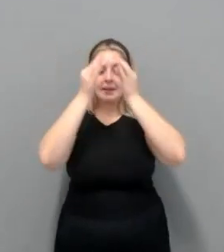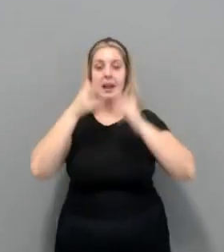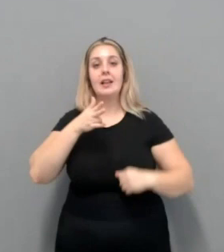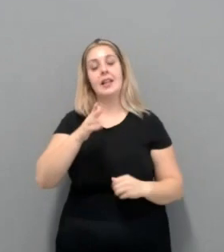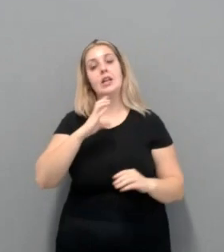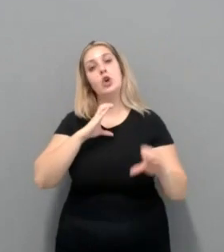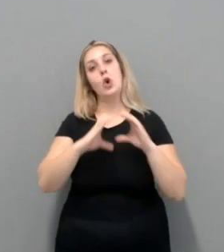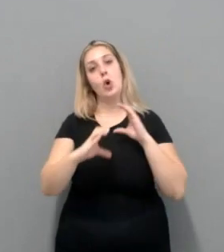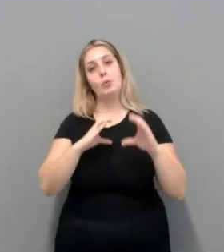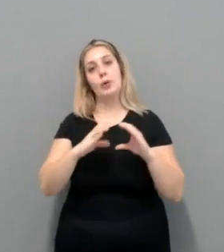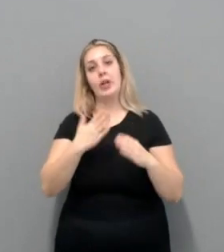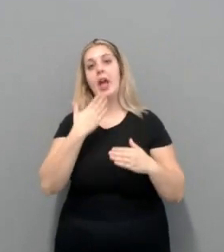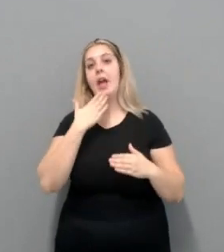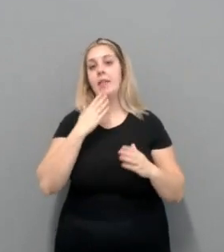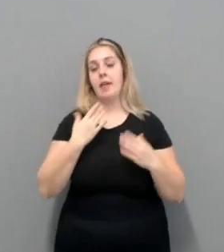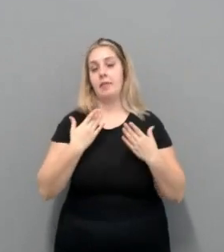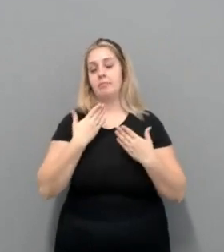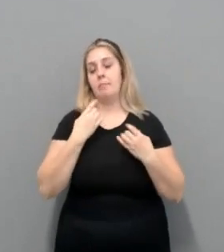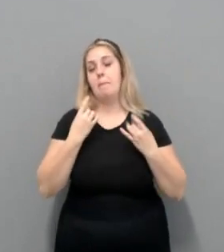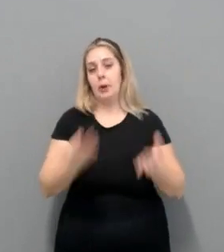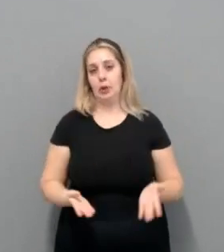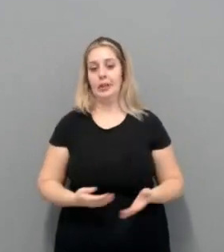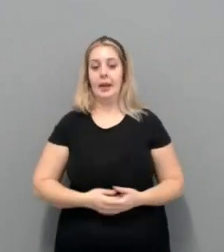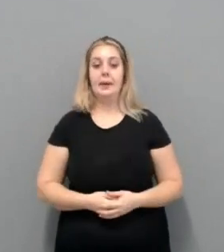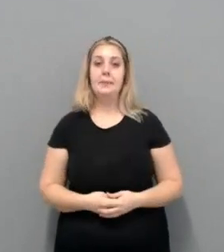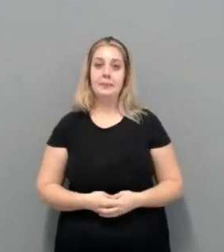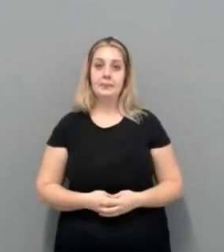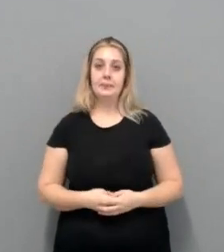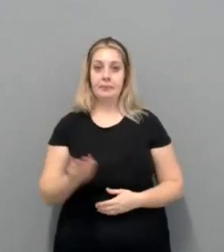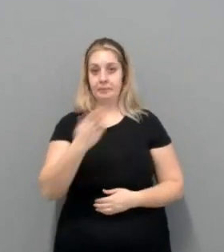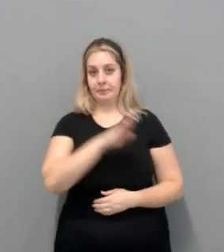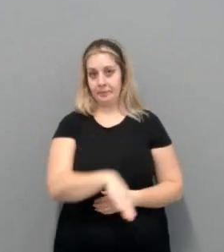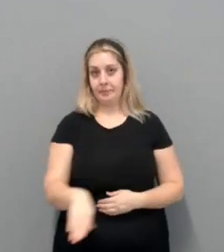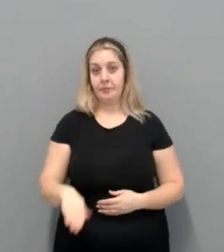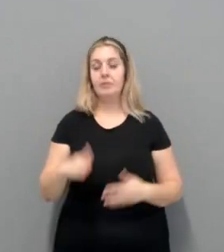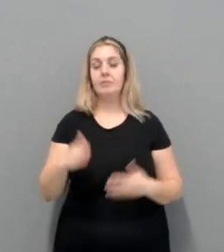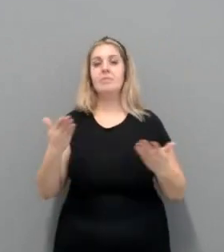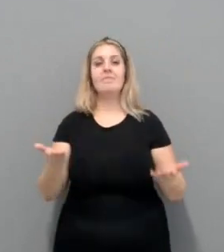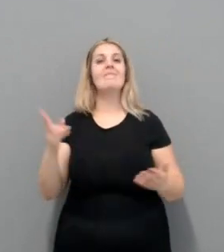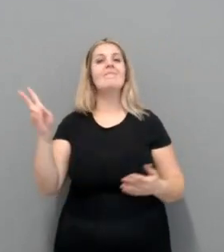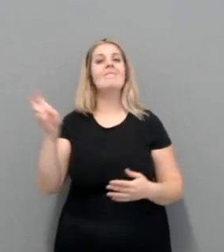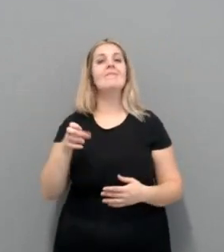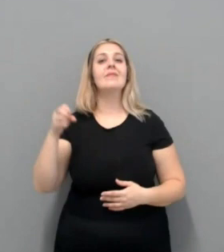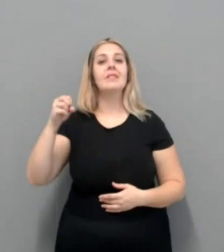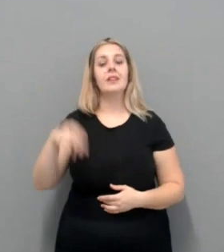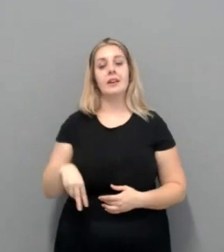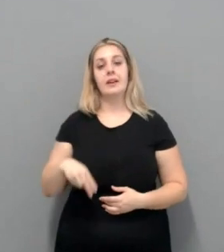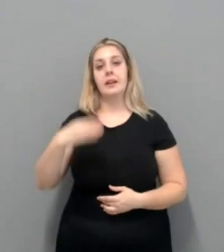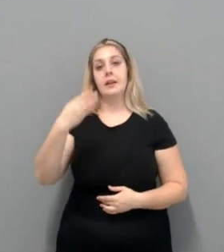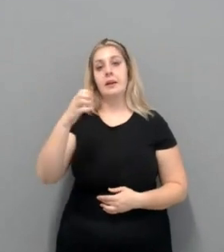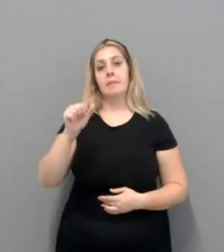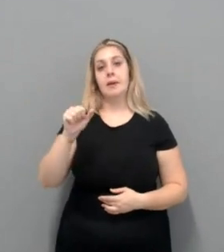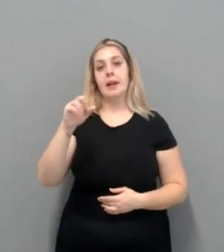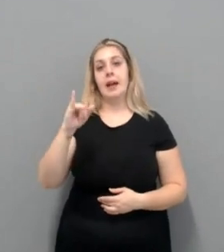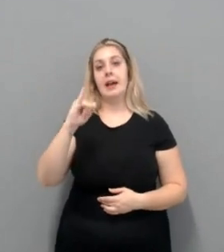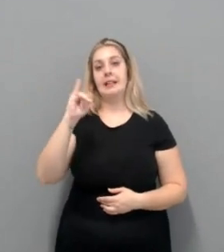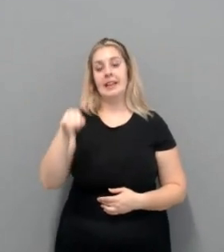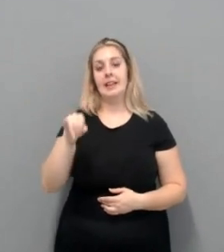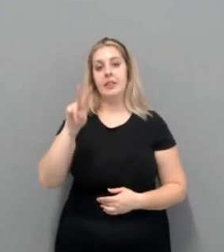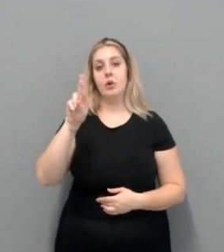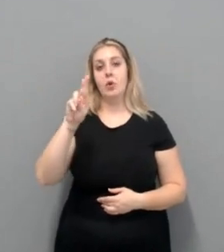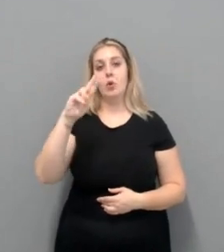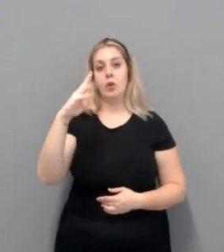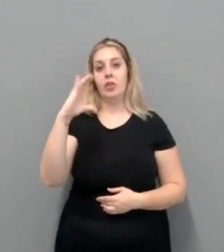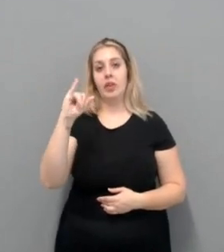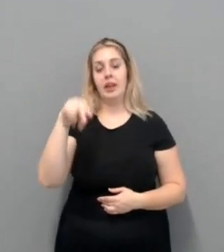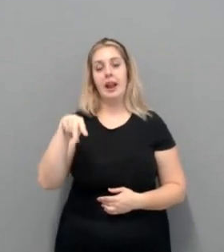la Comunicación en Edades Tempranas. Y para ello contamos con la presencia de Beatriz Urcina, que